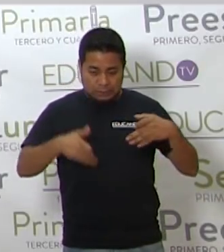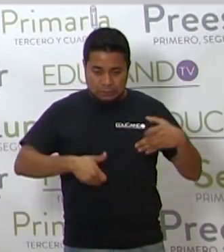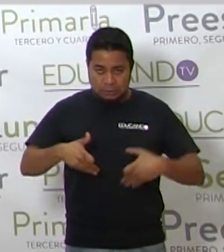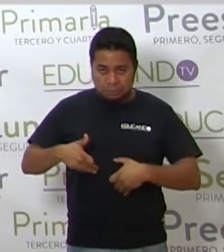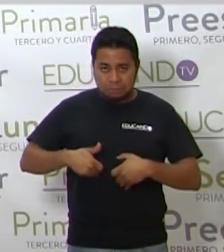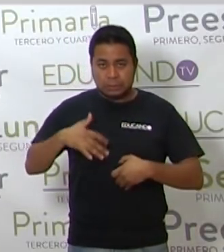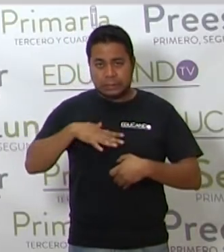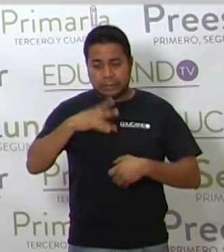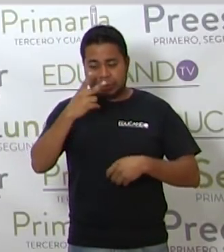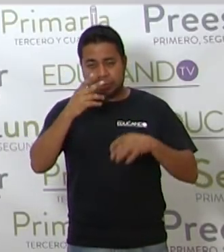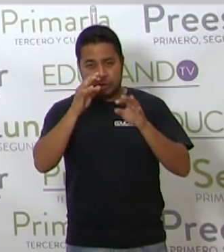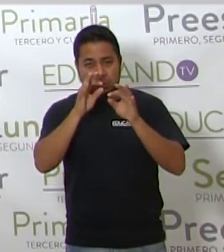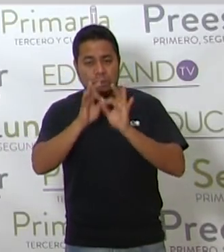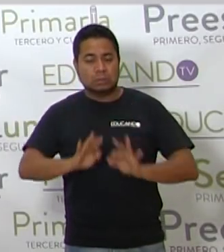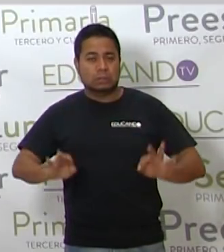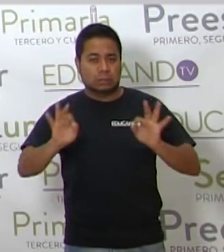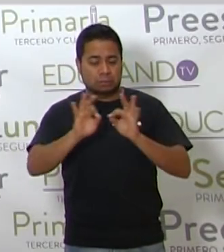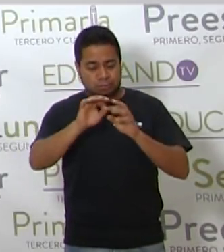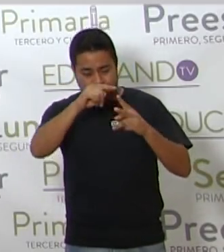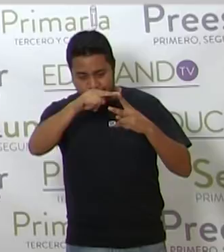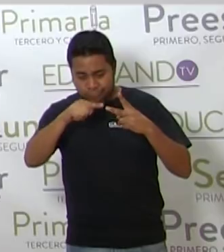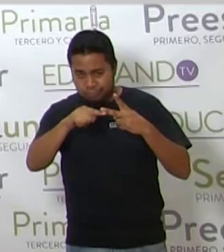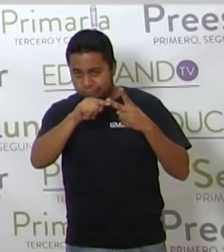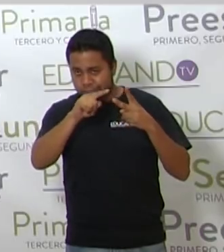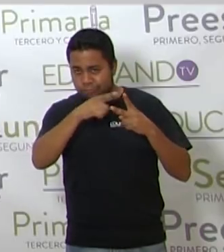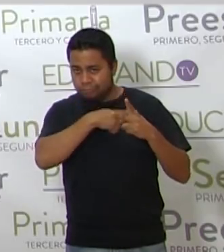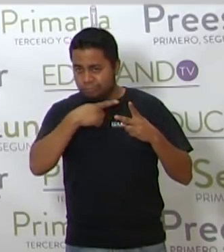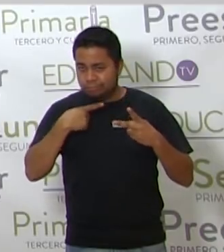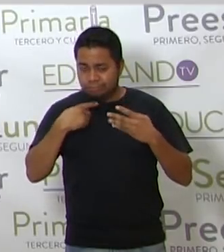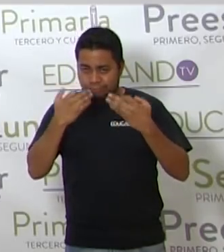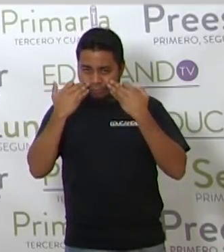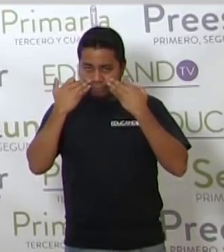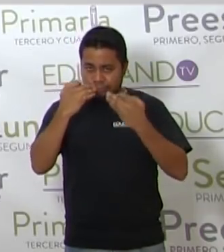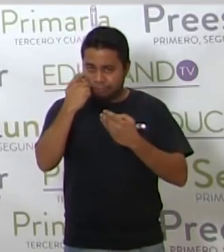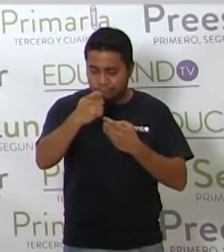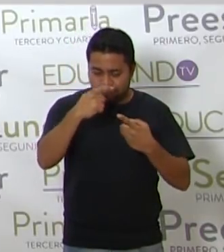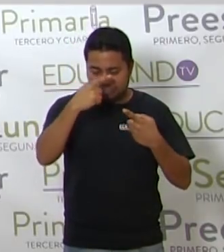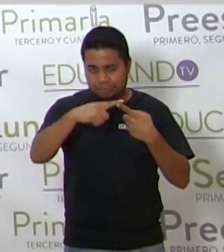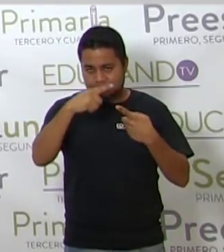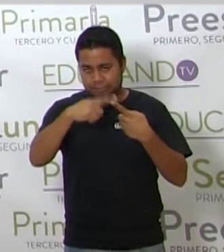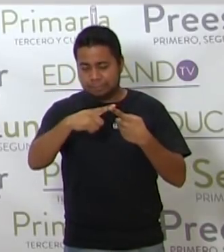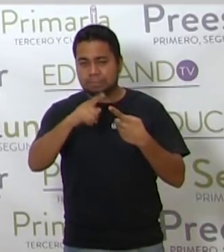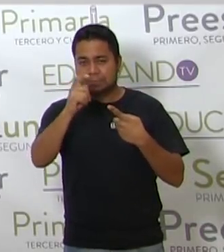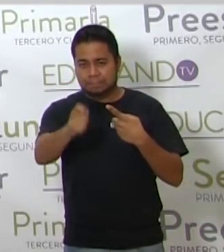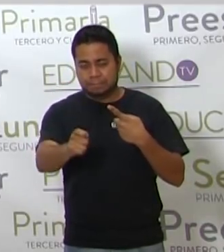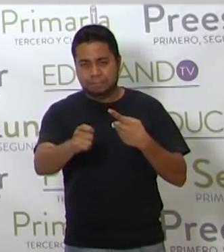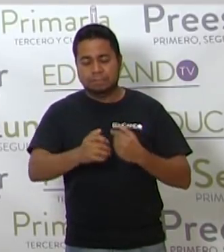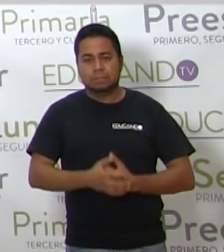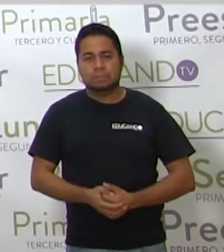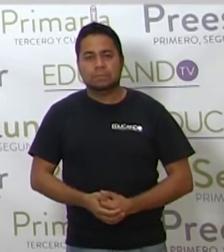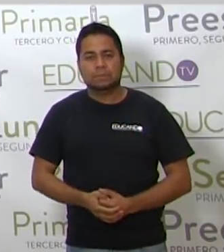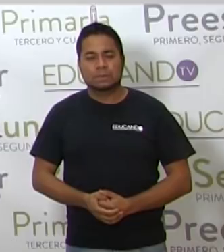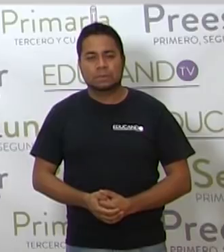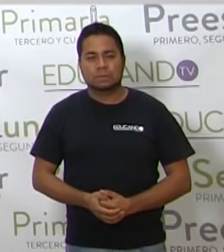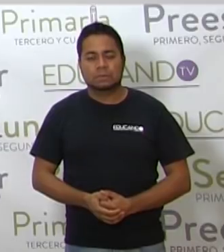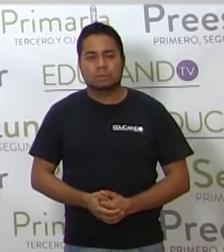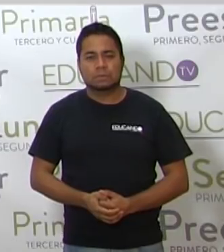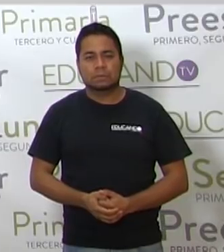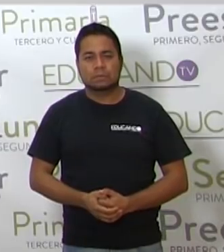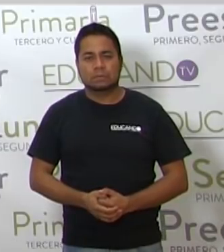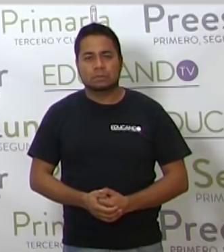cosas importantes que tú tienes que tener muy en cuenta. La primera es una